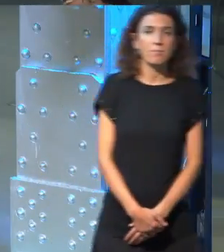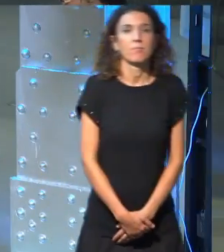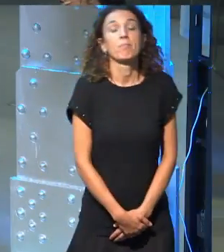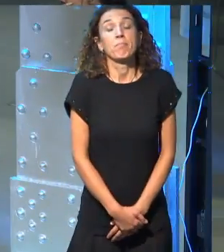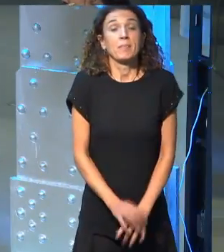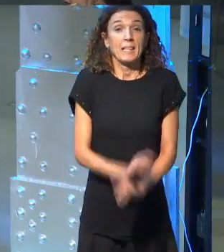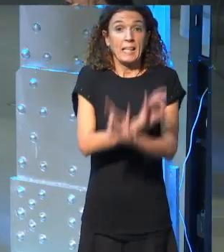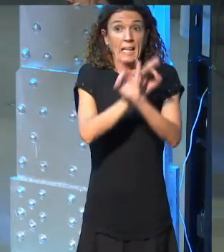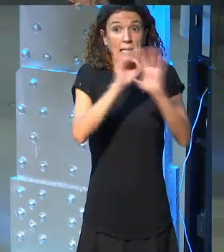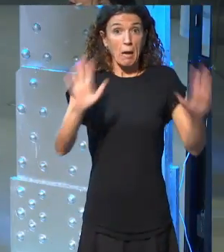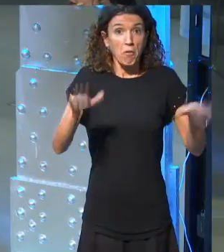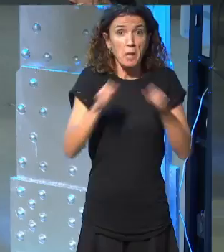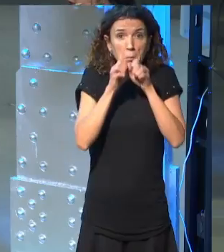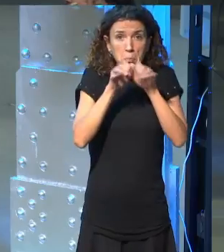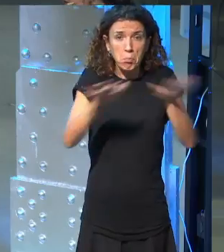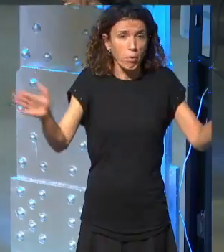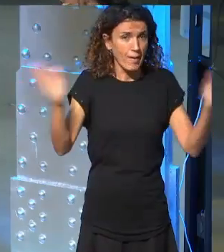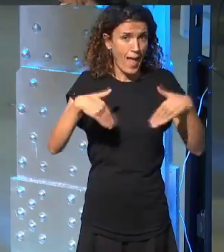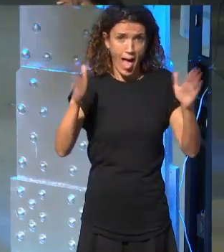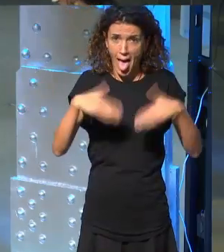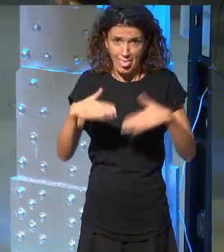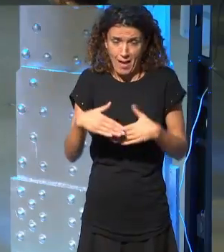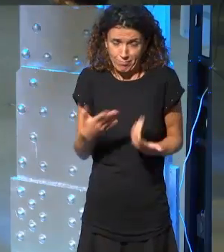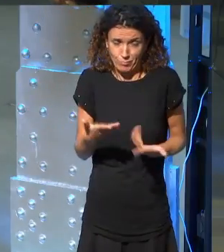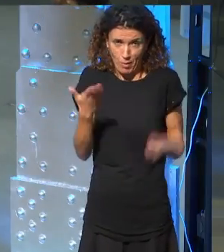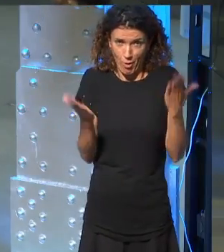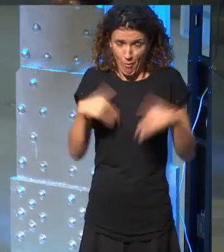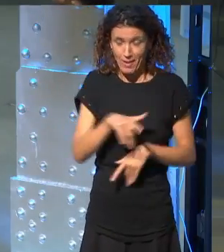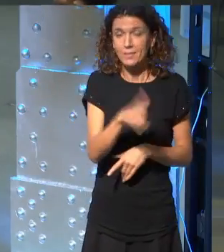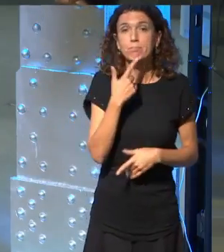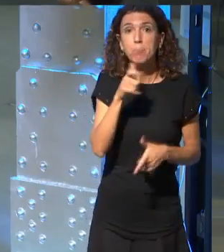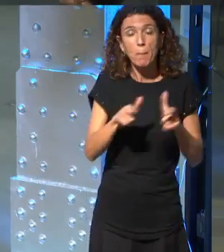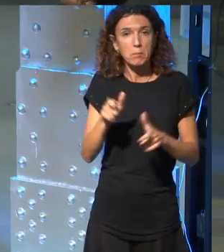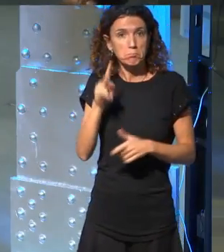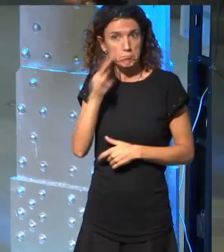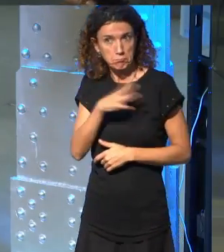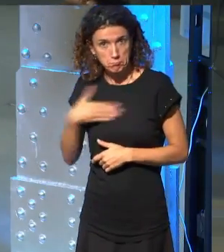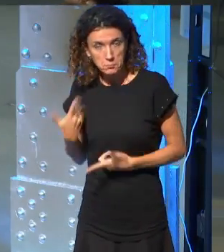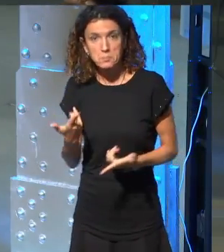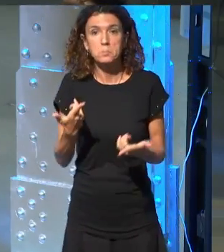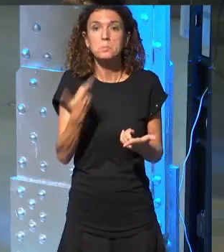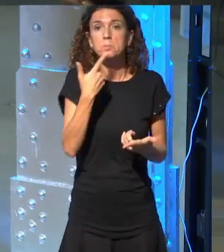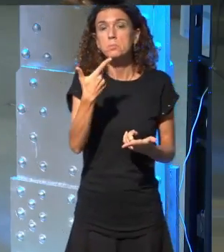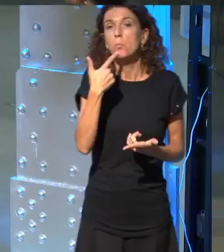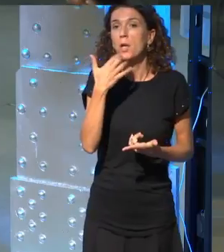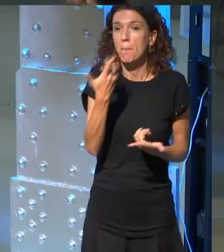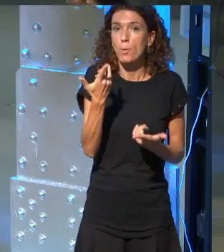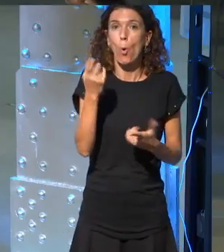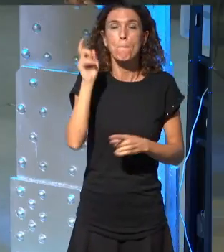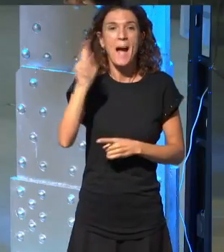Y claro, no tuvo ni la repercusión ni mucho menos ni nada parecido, ¿no? Pero sí que la gente hacía memes. Me enviaban, como esto lo hizo Maestra del